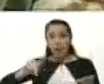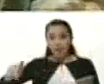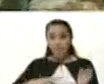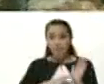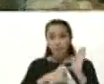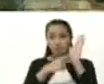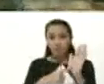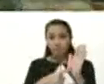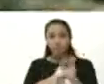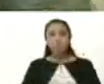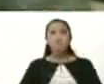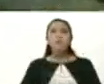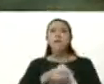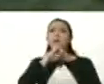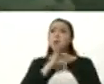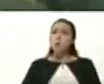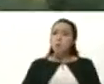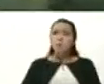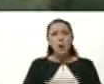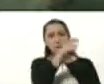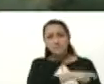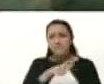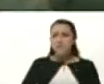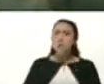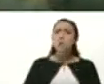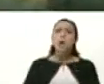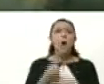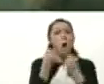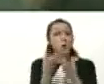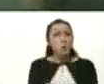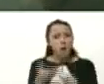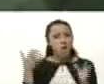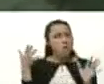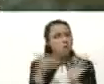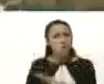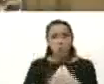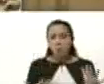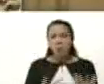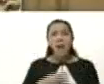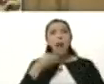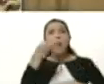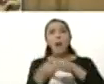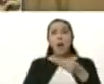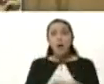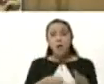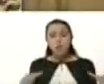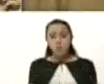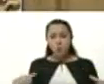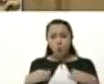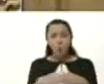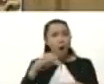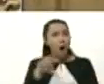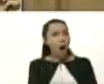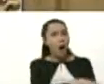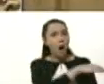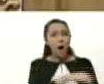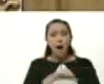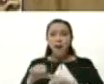una historia que por estos días cuenta mucho, de la creación de la agrupación musical hace medio